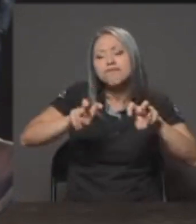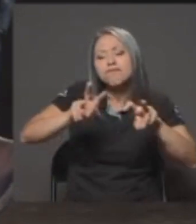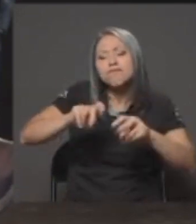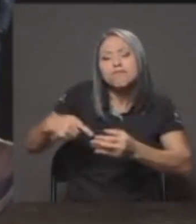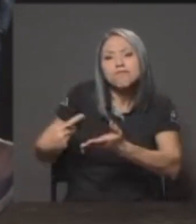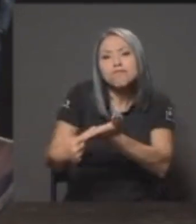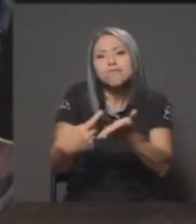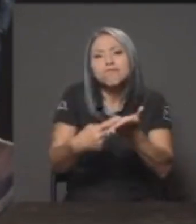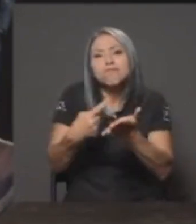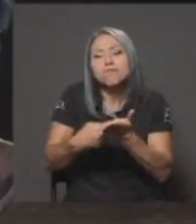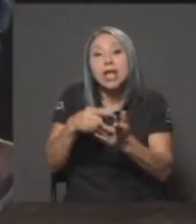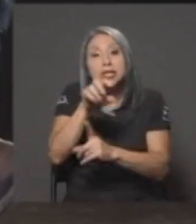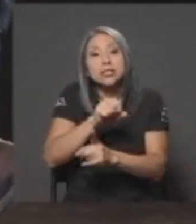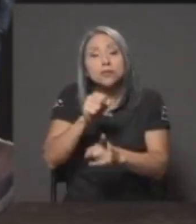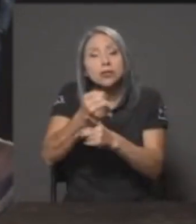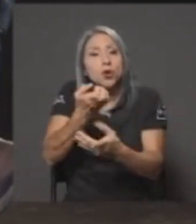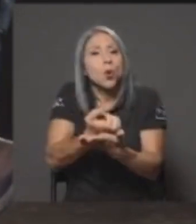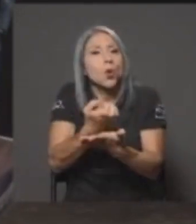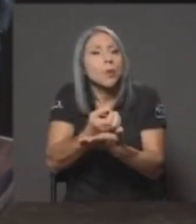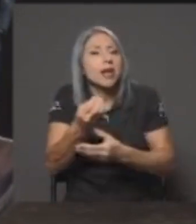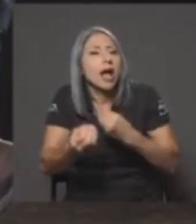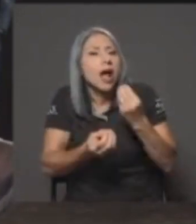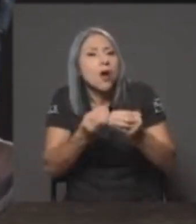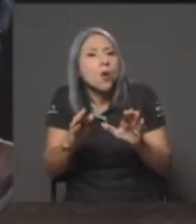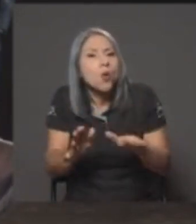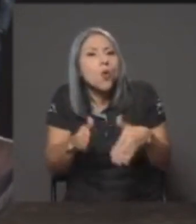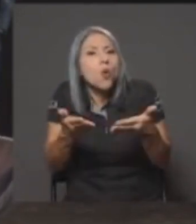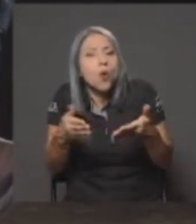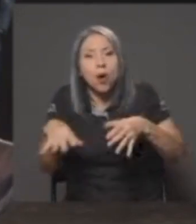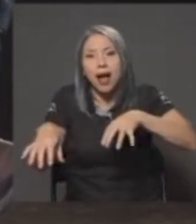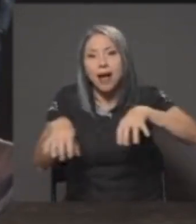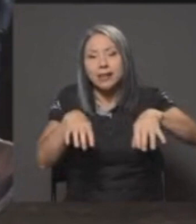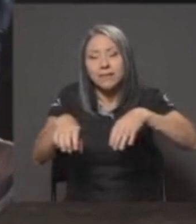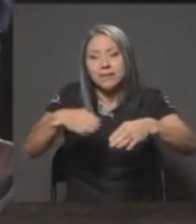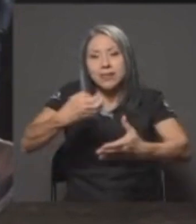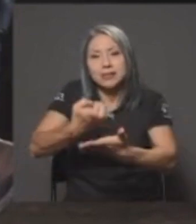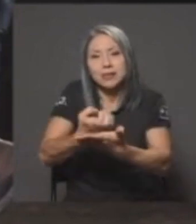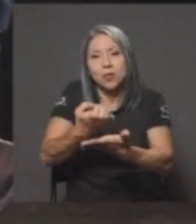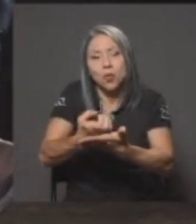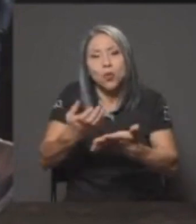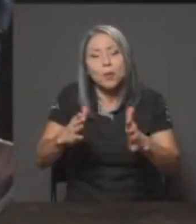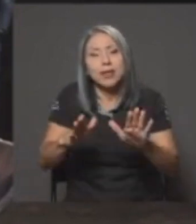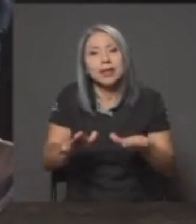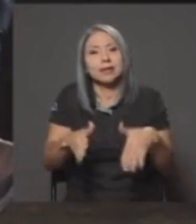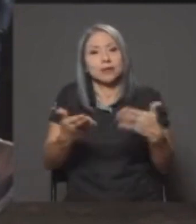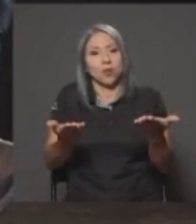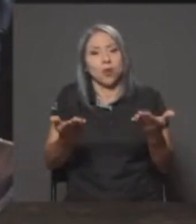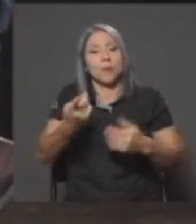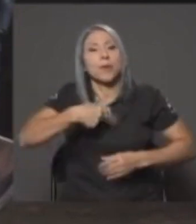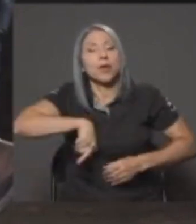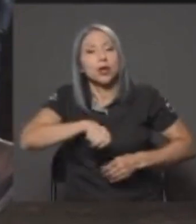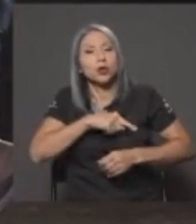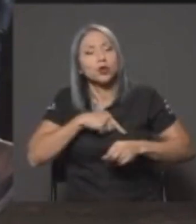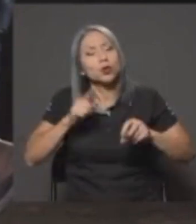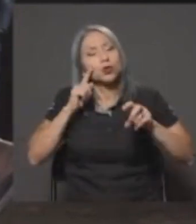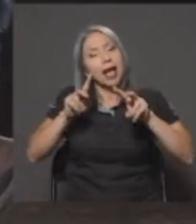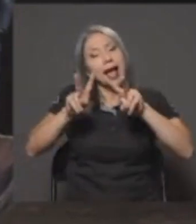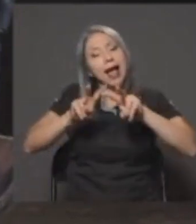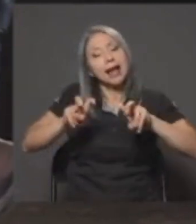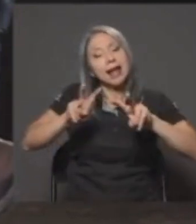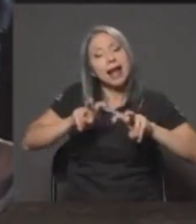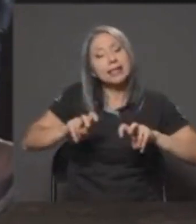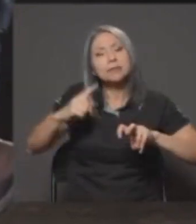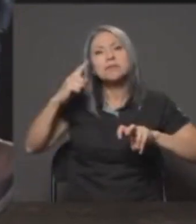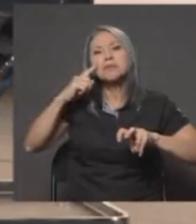situación económica, cómo están las actividades económicas, y hacemos un análisis y un pronóstico